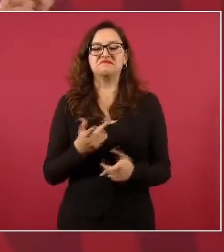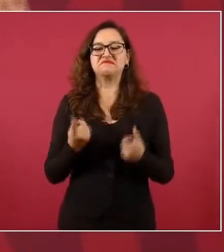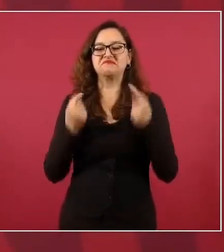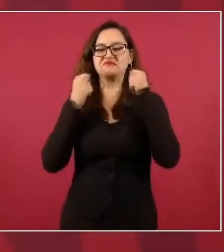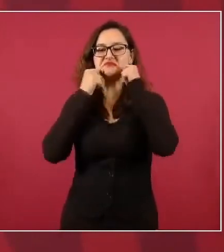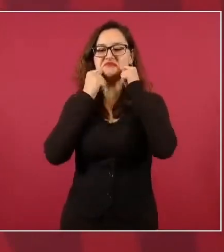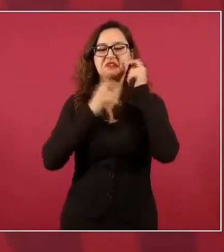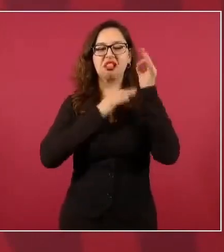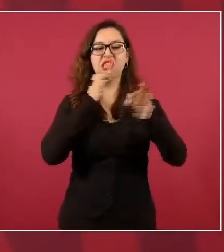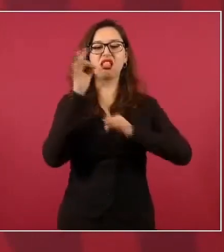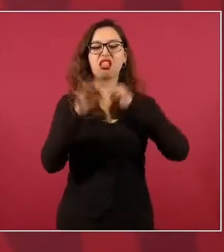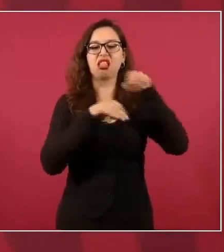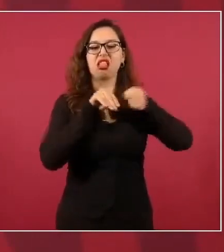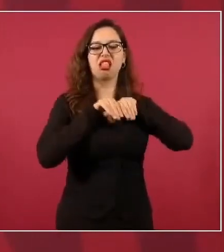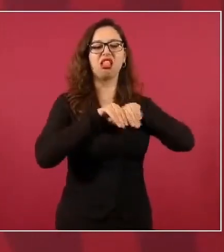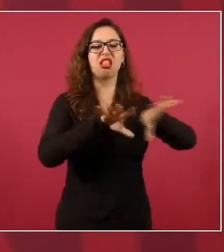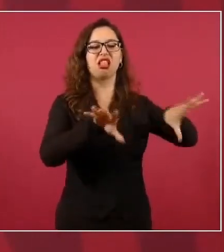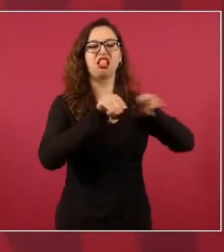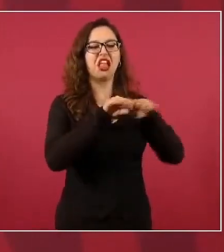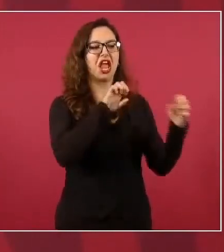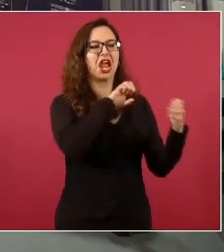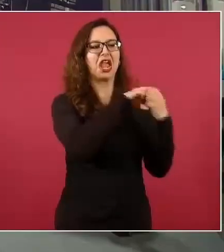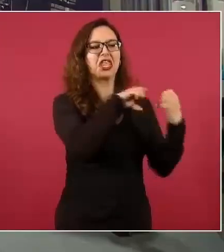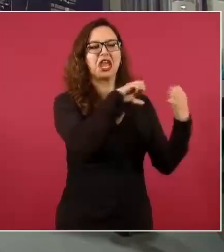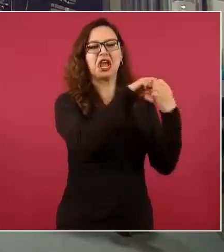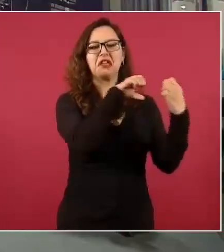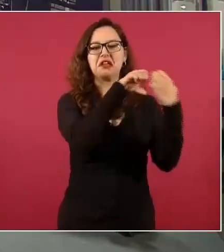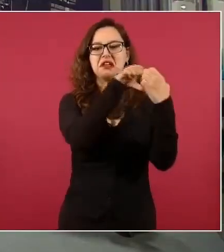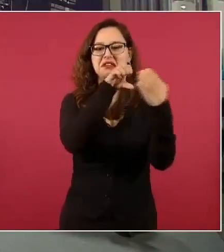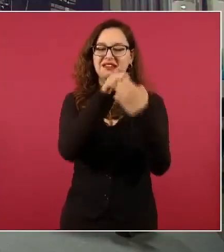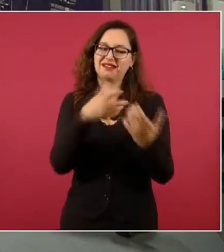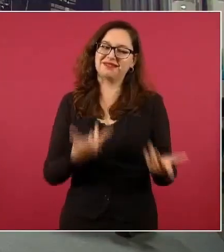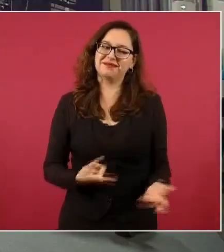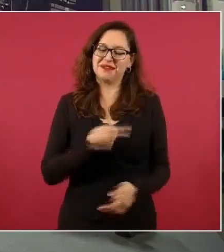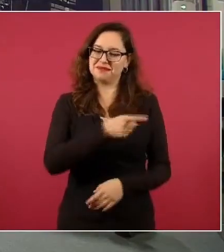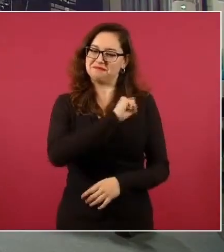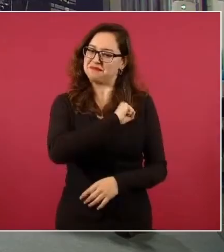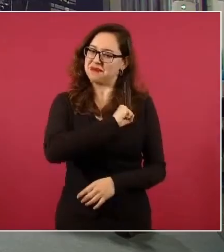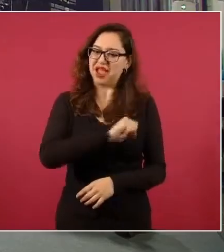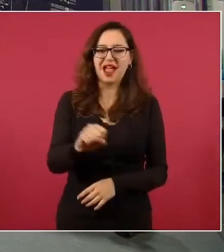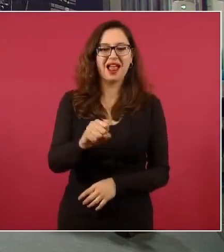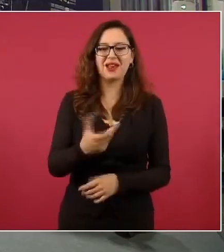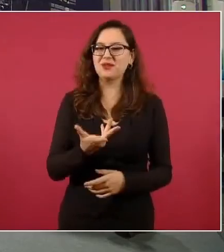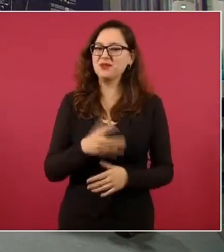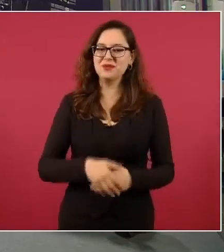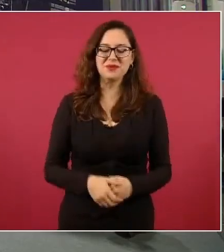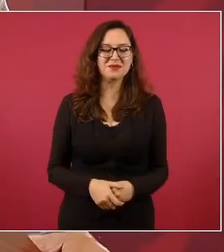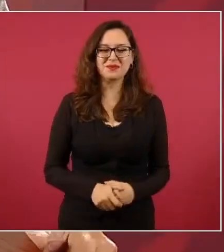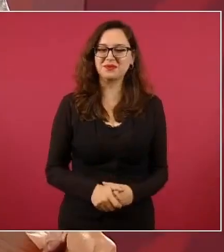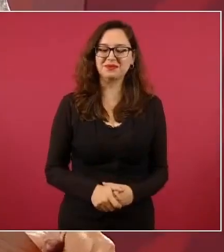mala fe, lo menos, pues. Entonces, hay que seguir